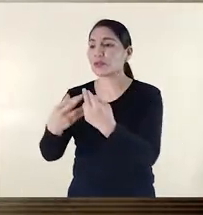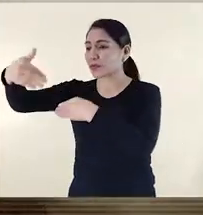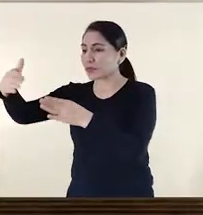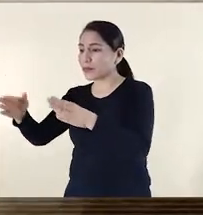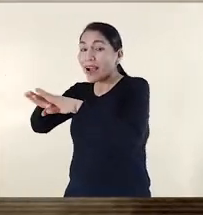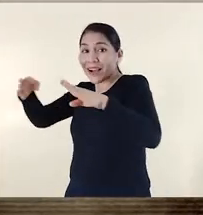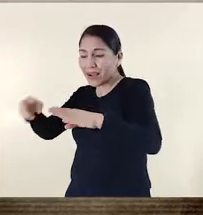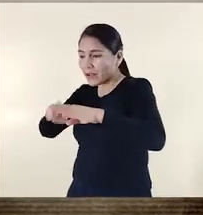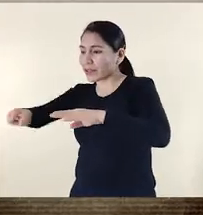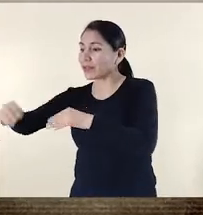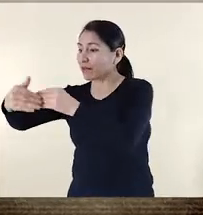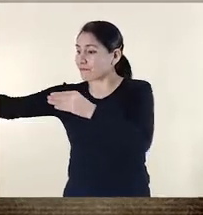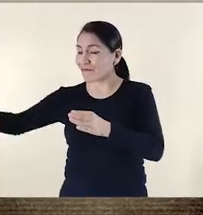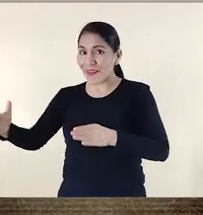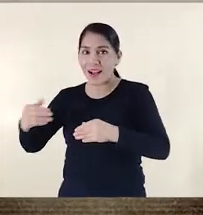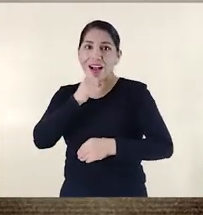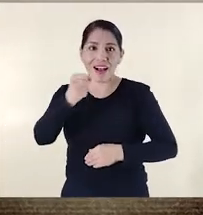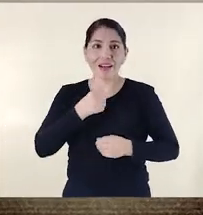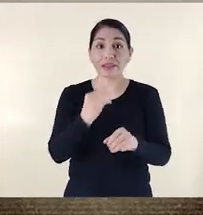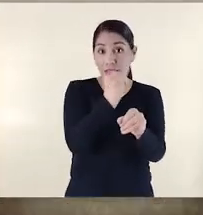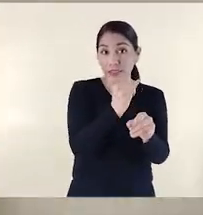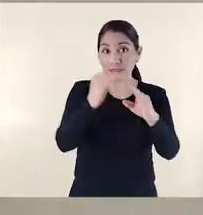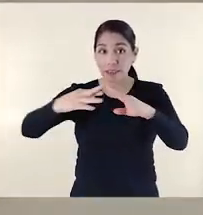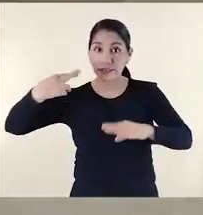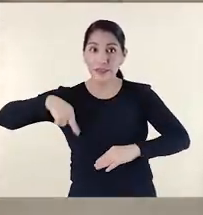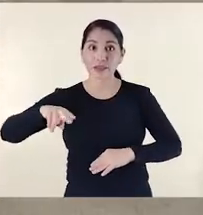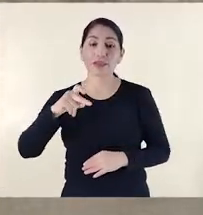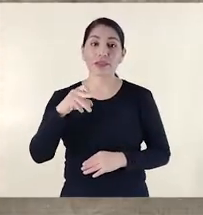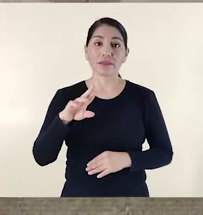sala capitular, refectorio y antecoro dignos de